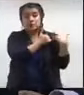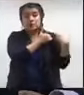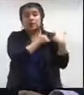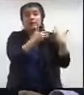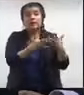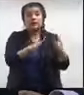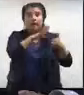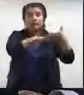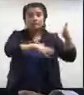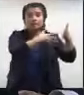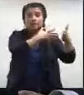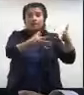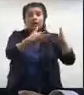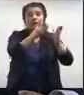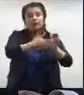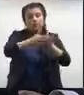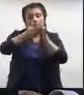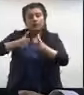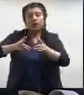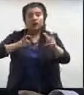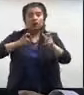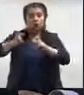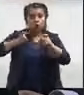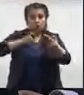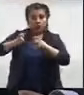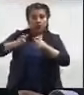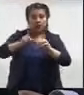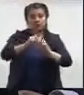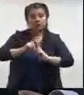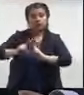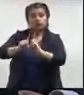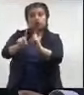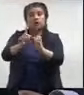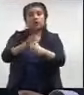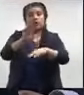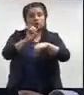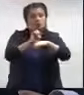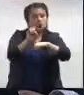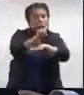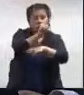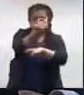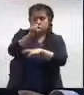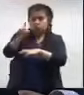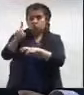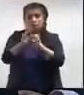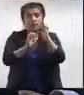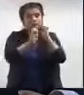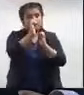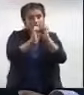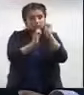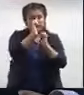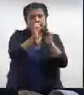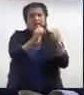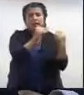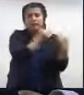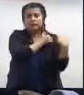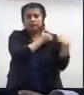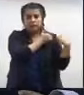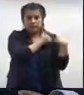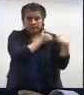de planificar, organizar, coordinar, dirigir, supervisar y evaluar las atribuciones que